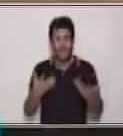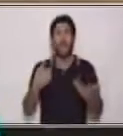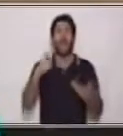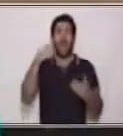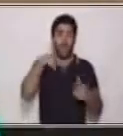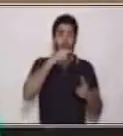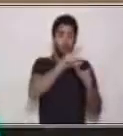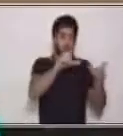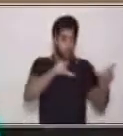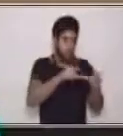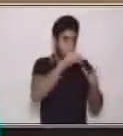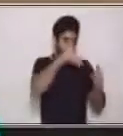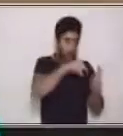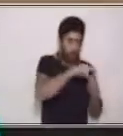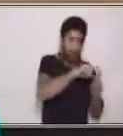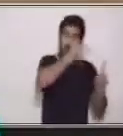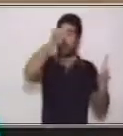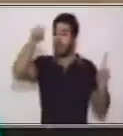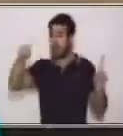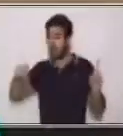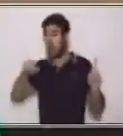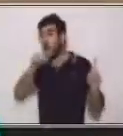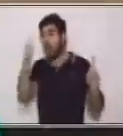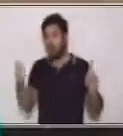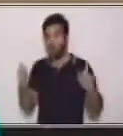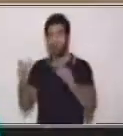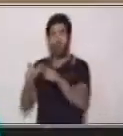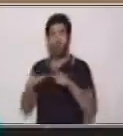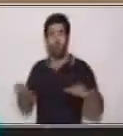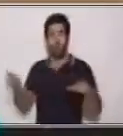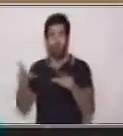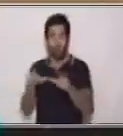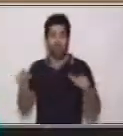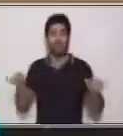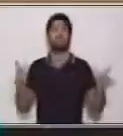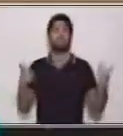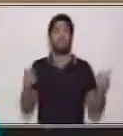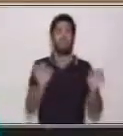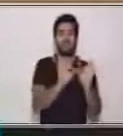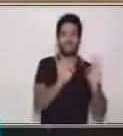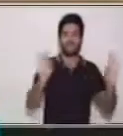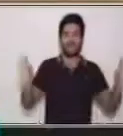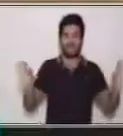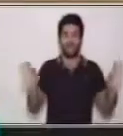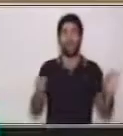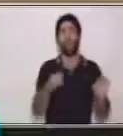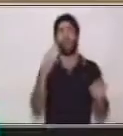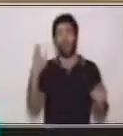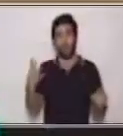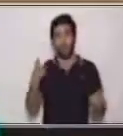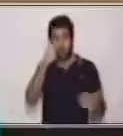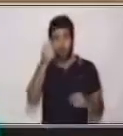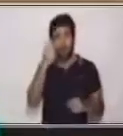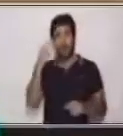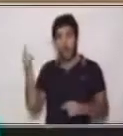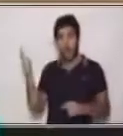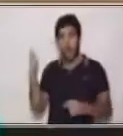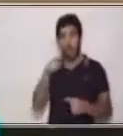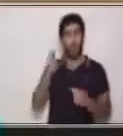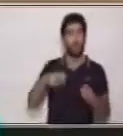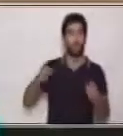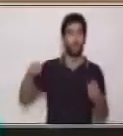lugar. Muy bien, viajaste por Guatemala. Aprendiste ciencias naturales, pero